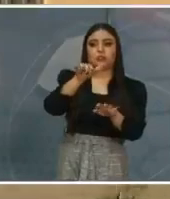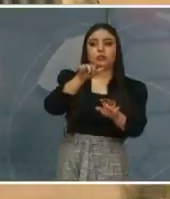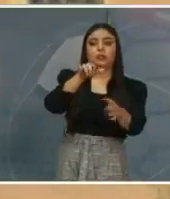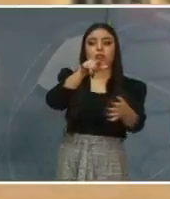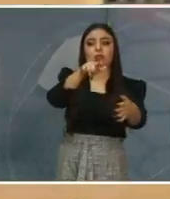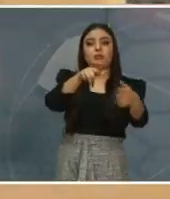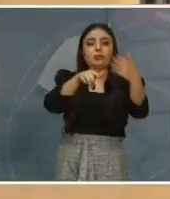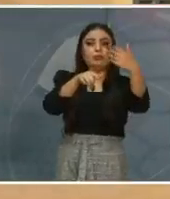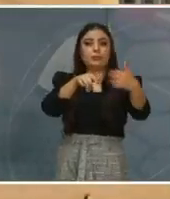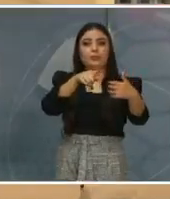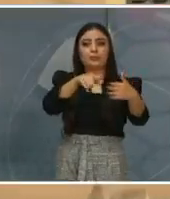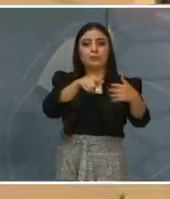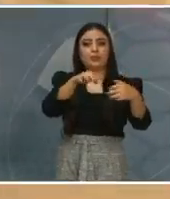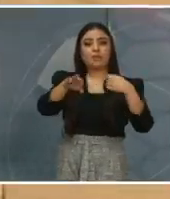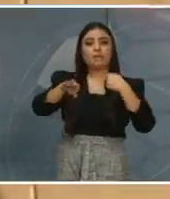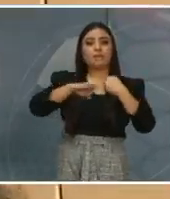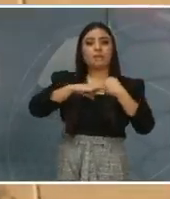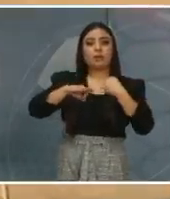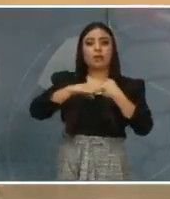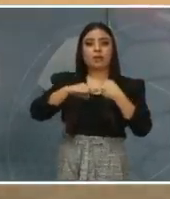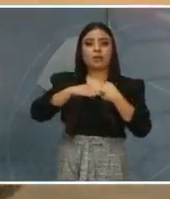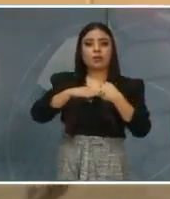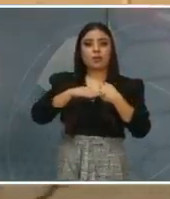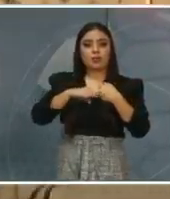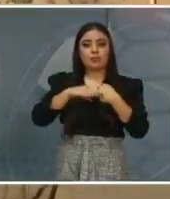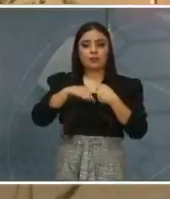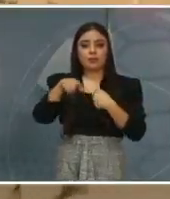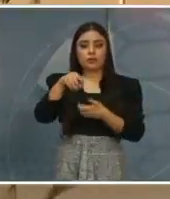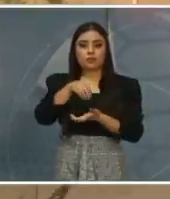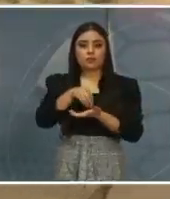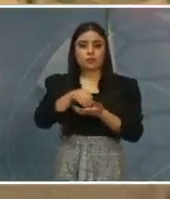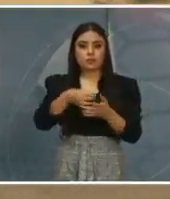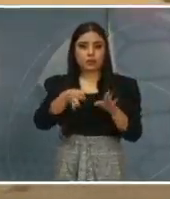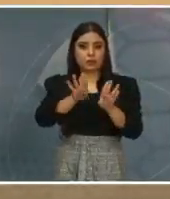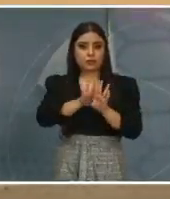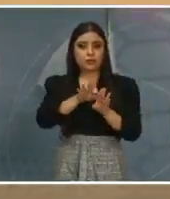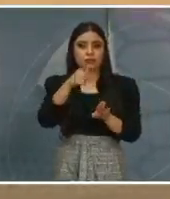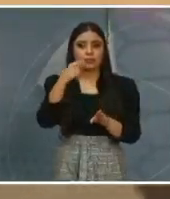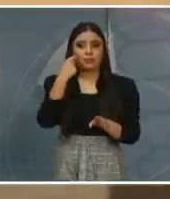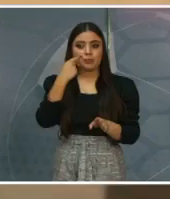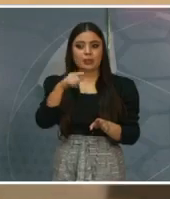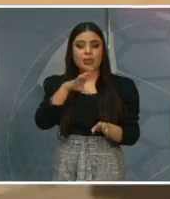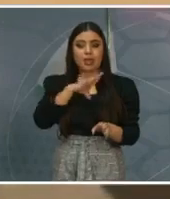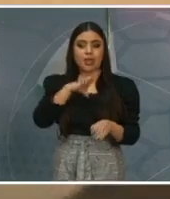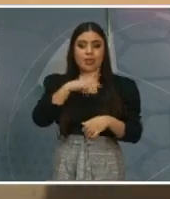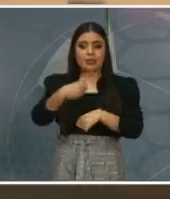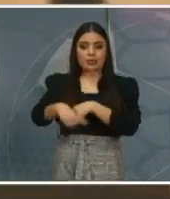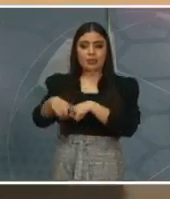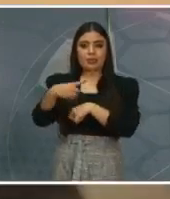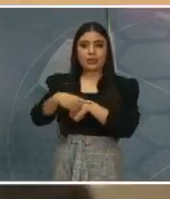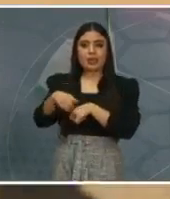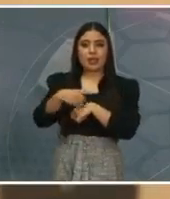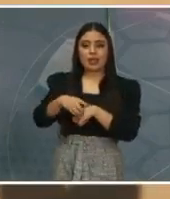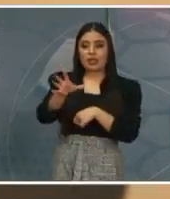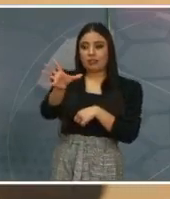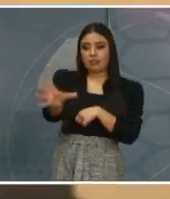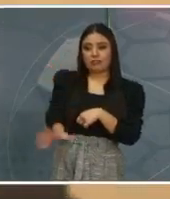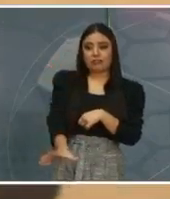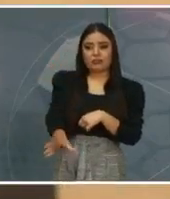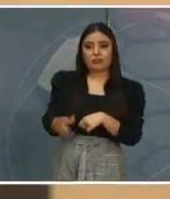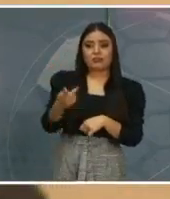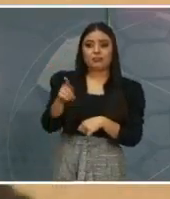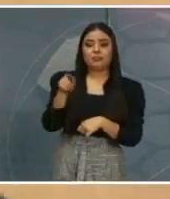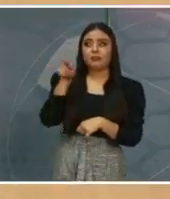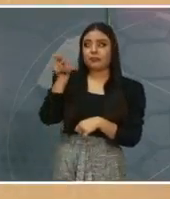no se encuentra en funciones. Sin embargo, bueno, quedaron estos daños considerables. Y del conductor que supuestamente escapó